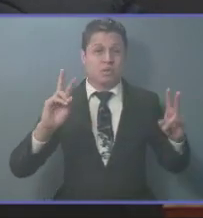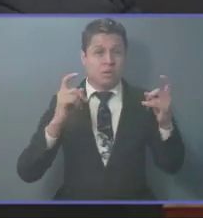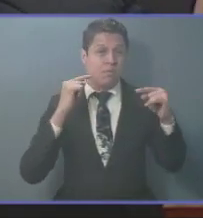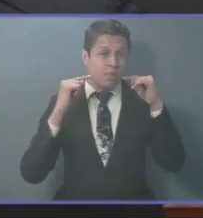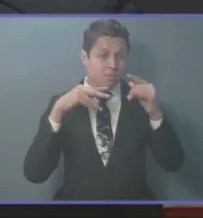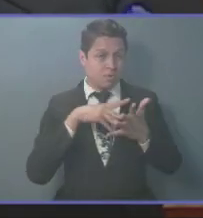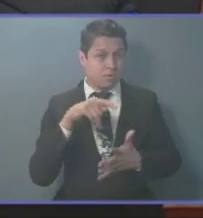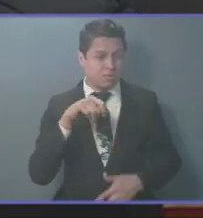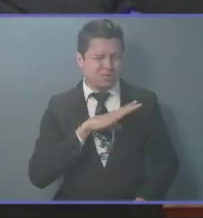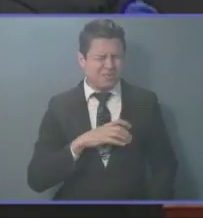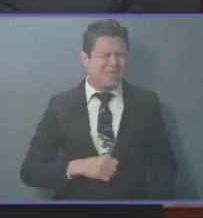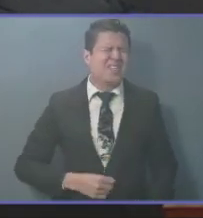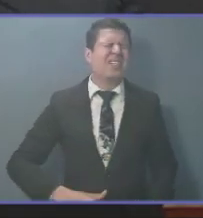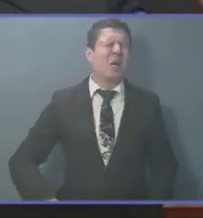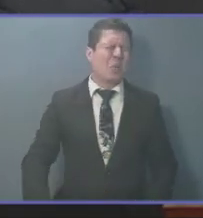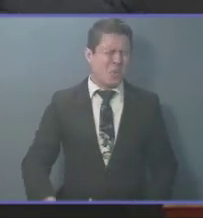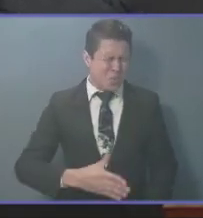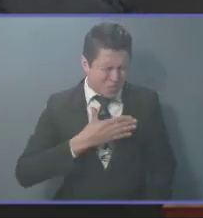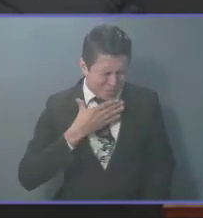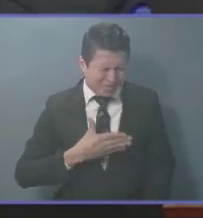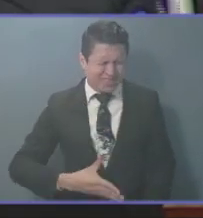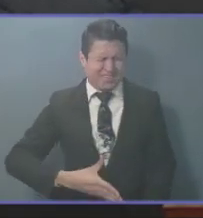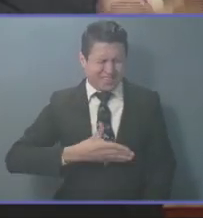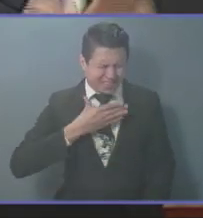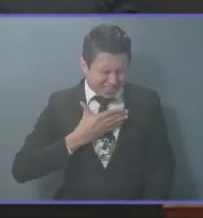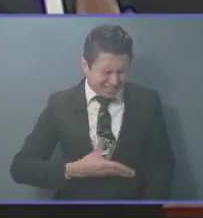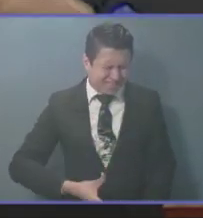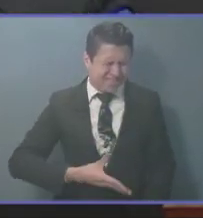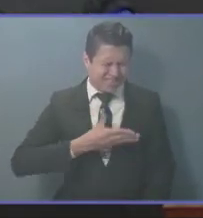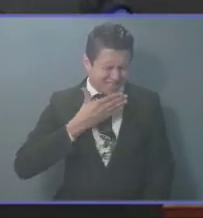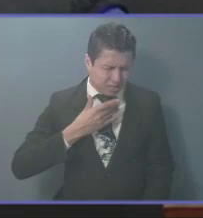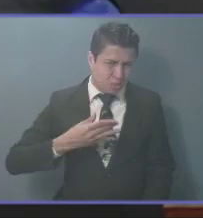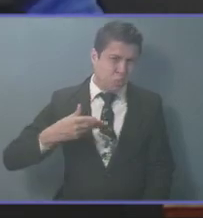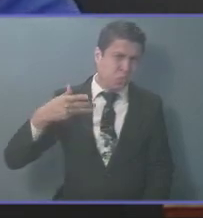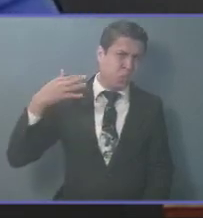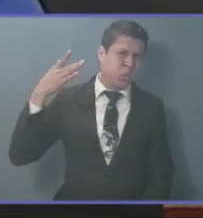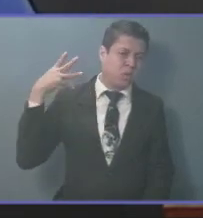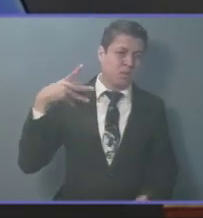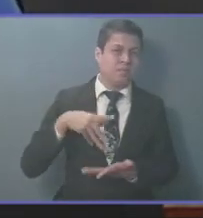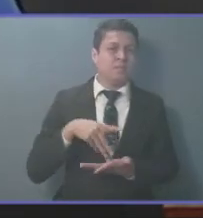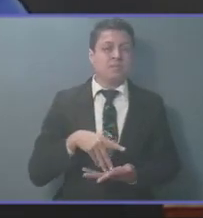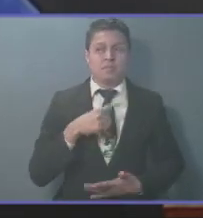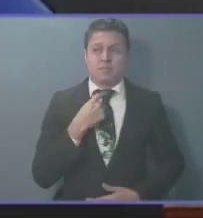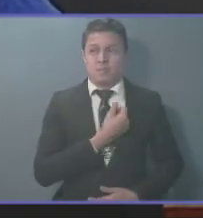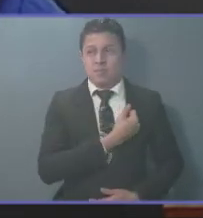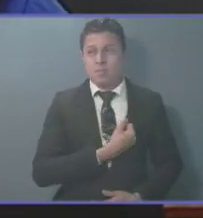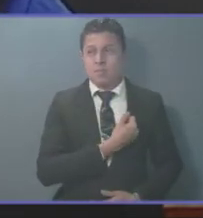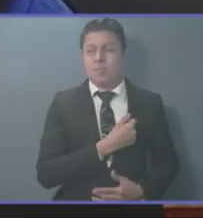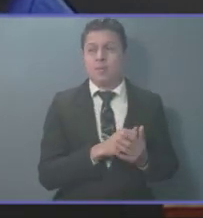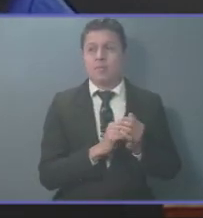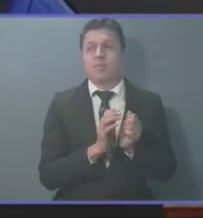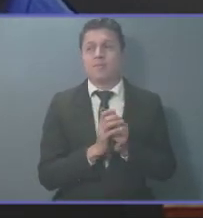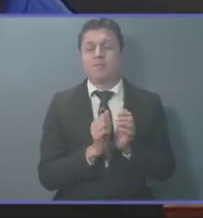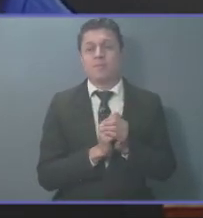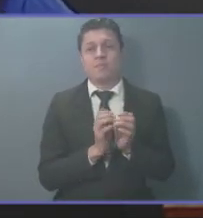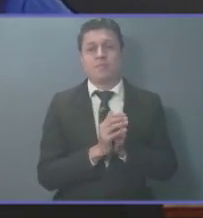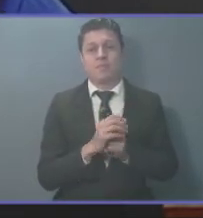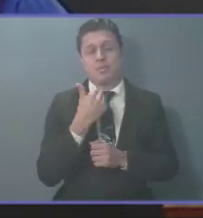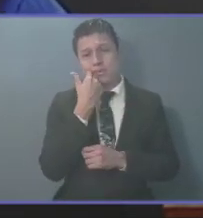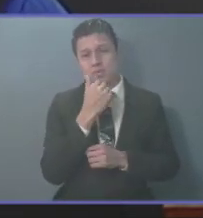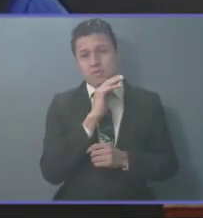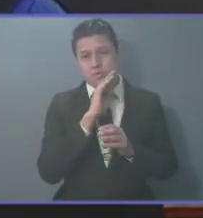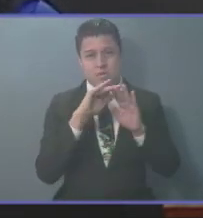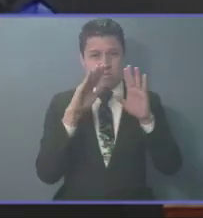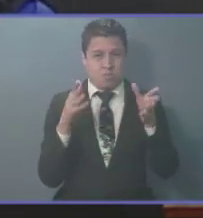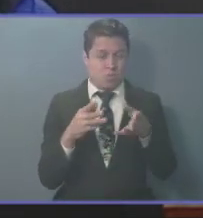le ha costado mucho, pero mucho dolor al mismo pueblo salvadoreño que hoy sufre una pandemia. La